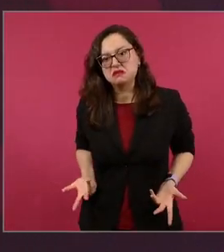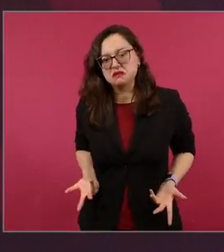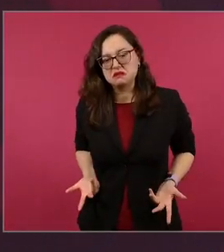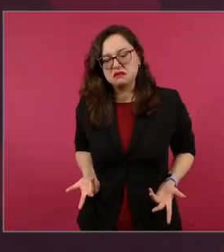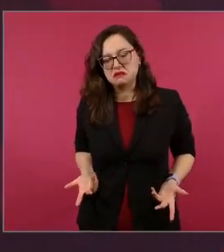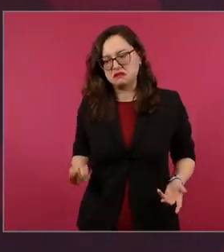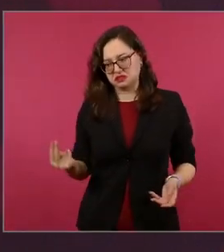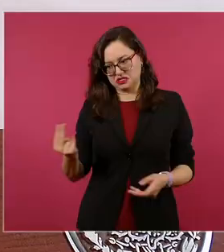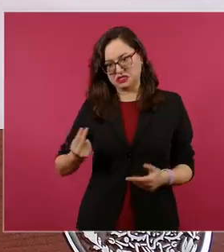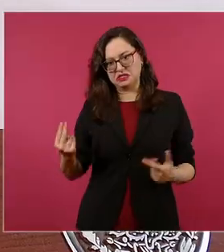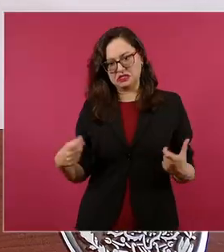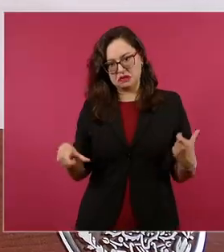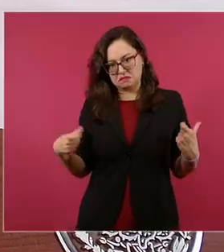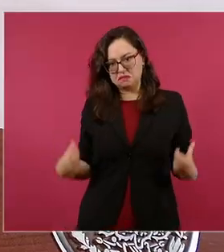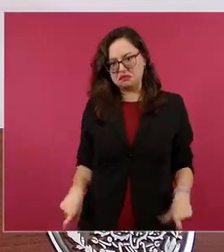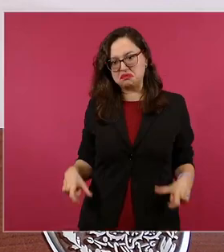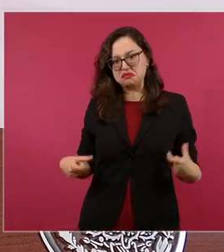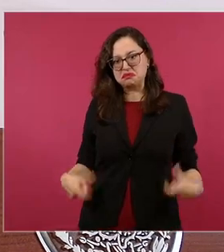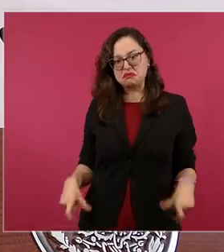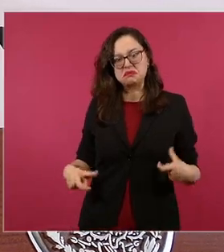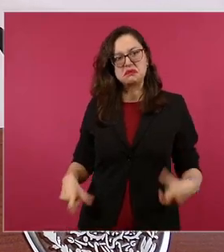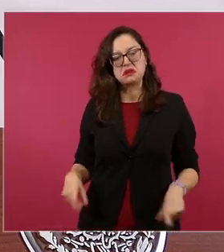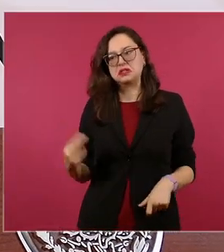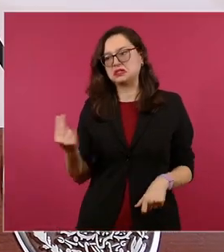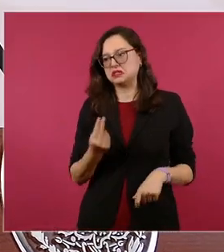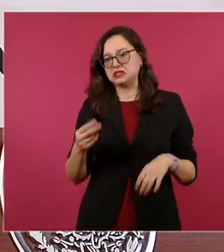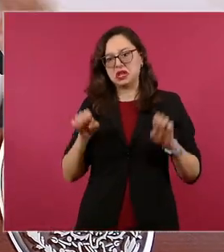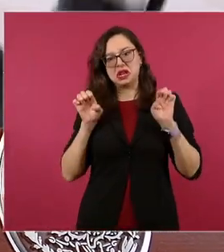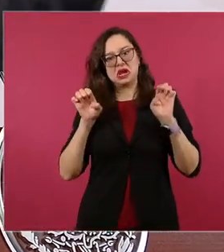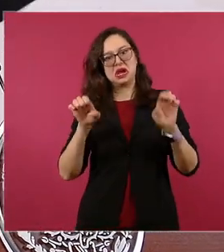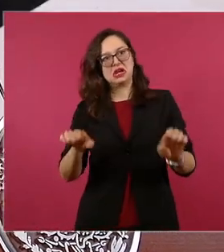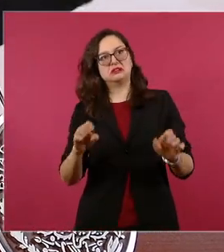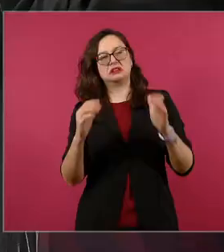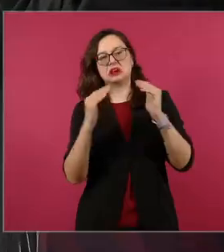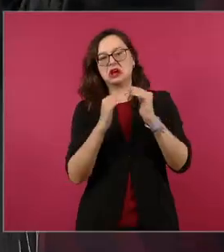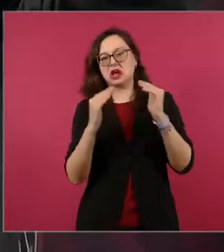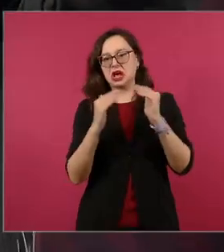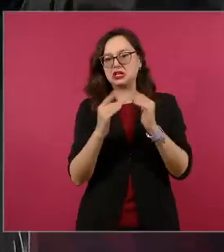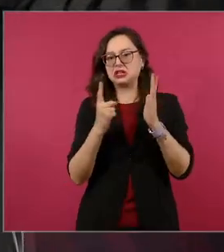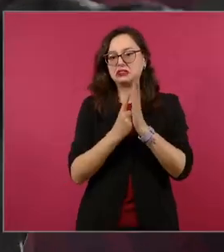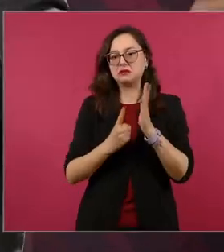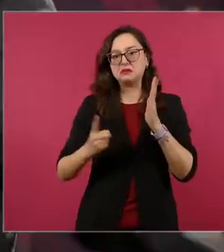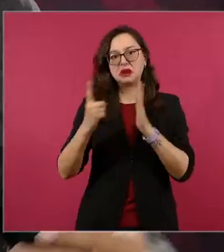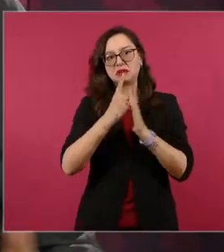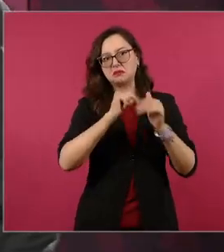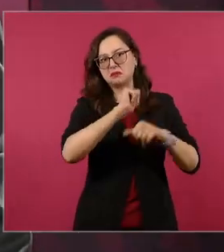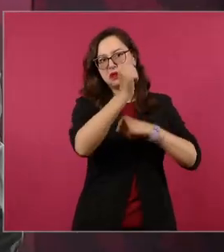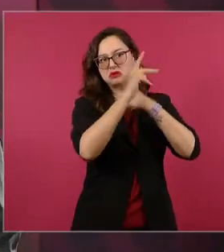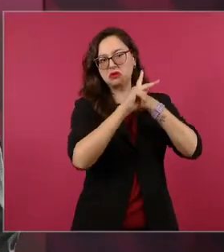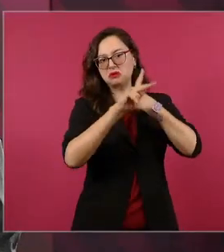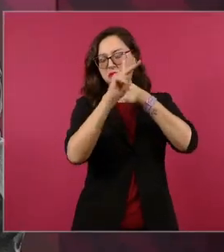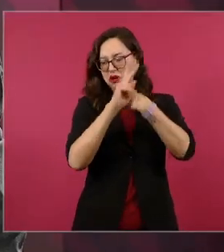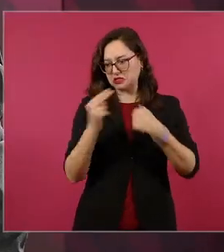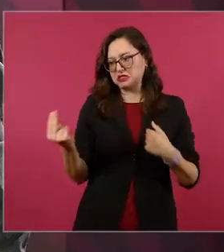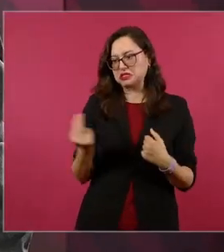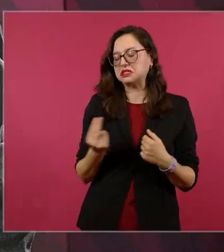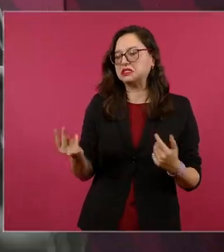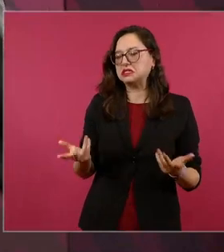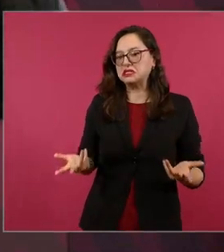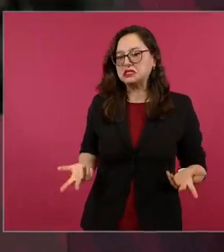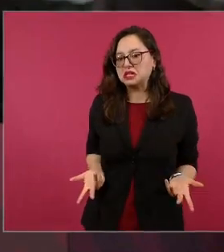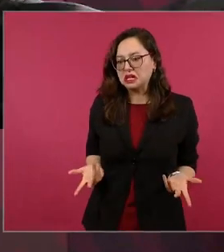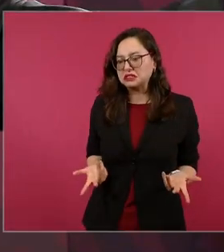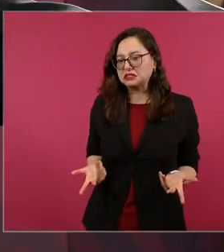Y necesitas, pues, vivir en una mansión, y necesitas tener departamentos en el extranjero,